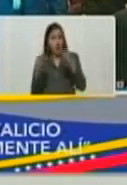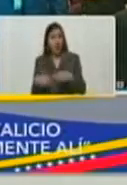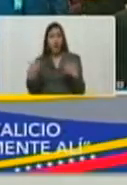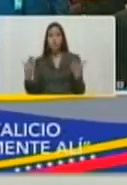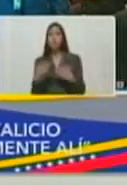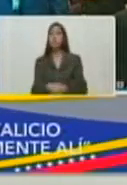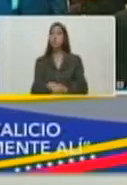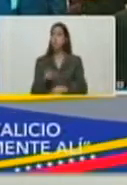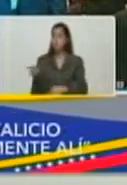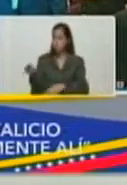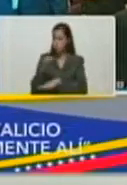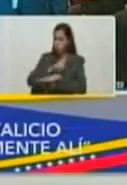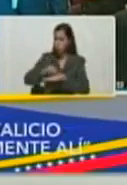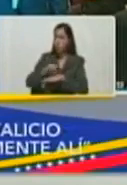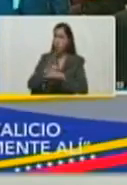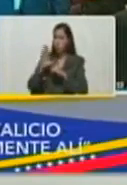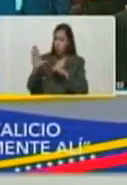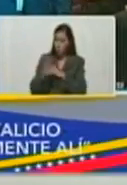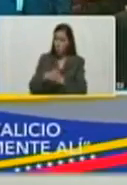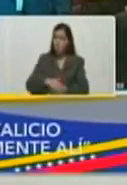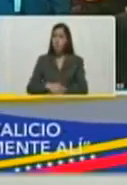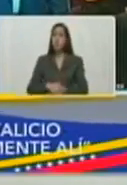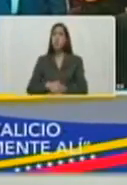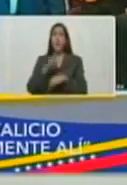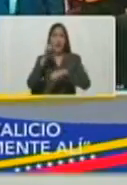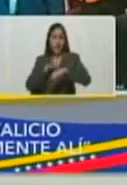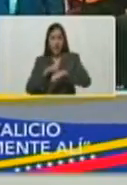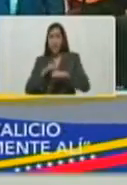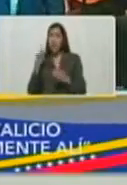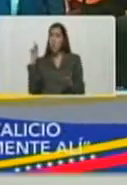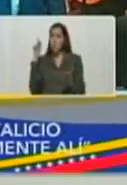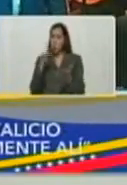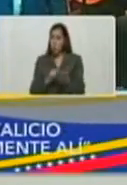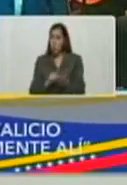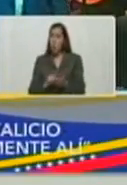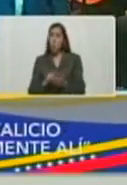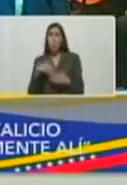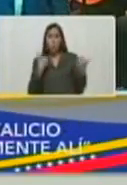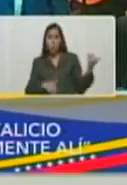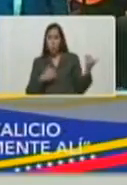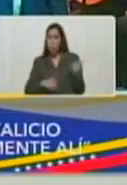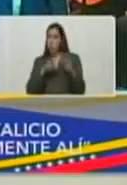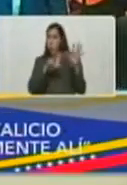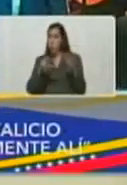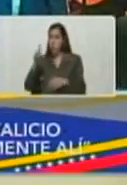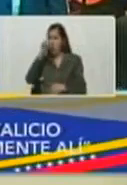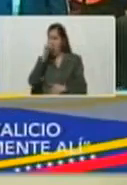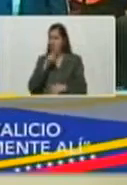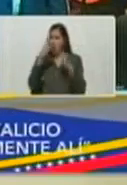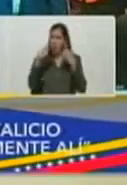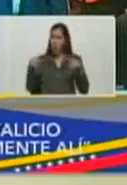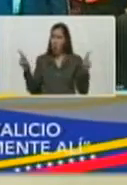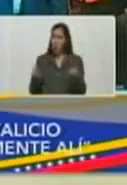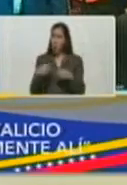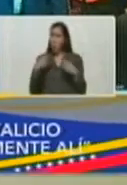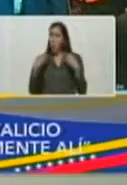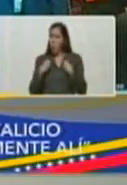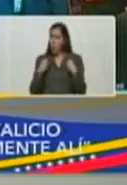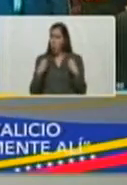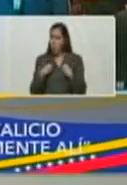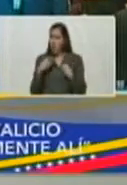Ernesto. Ha llegado el momento, en estos 80 años de Ali, tomando todas las biografías que